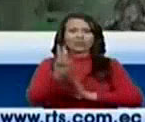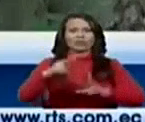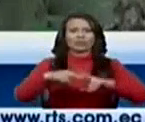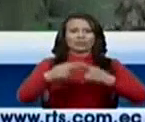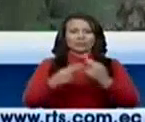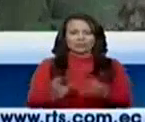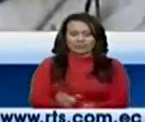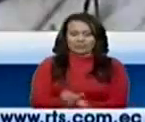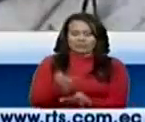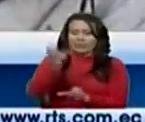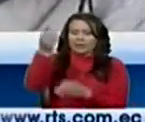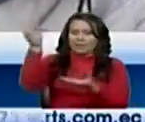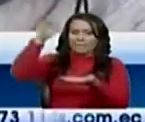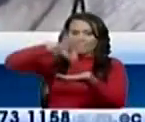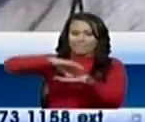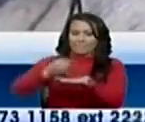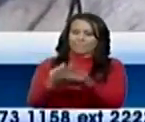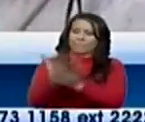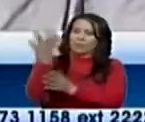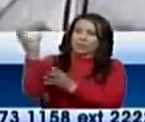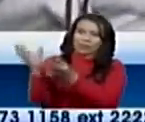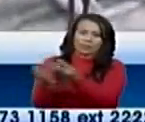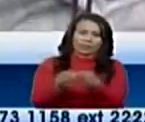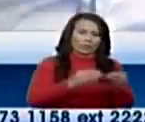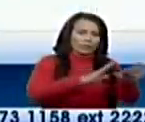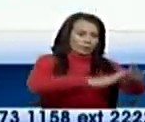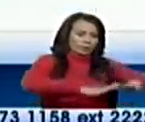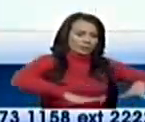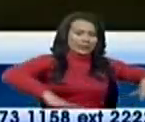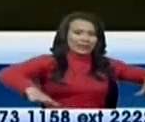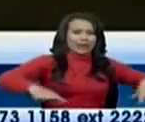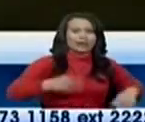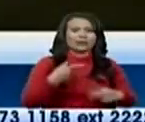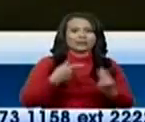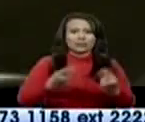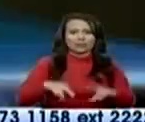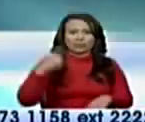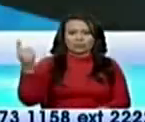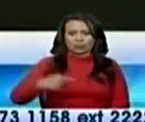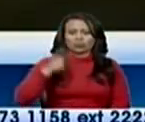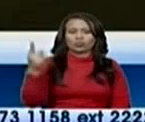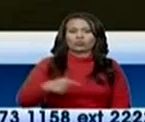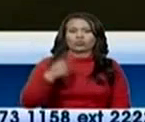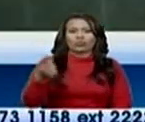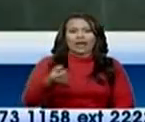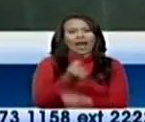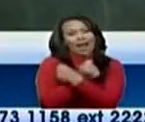la mata. Tras el secado va a las máquinas y el ingrediente principal es